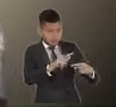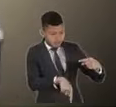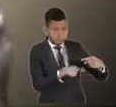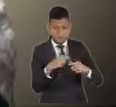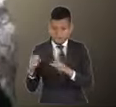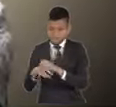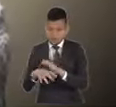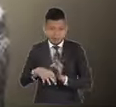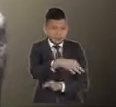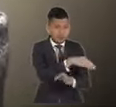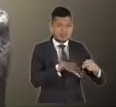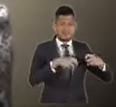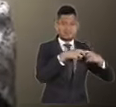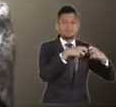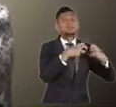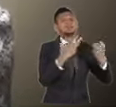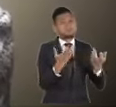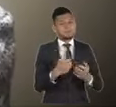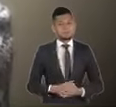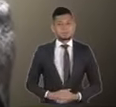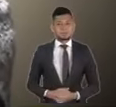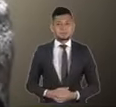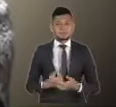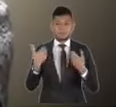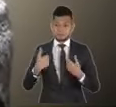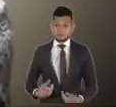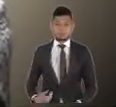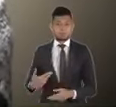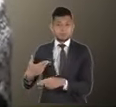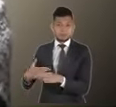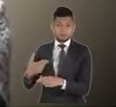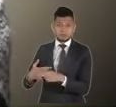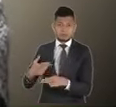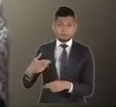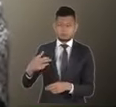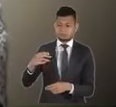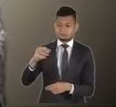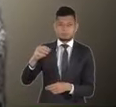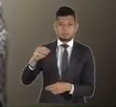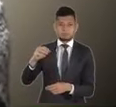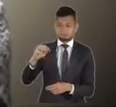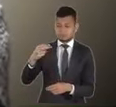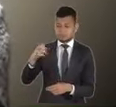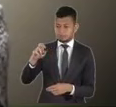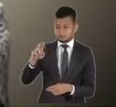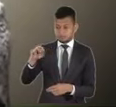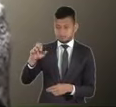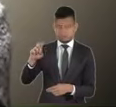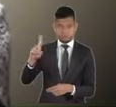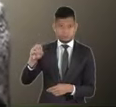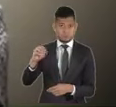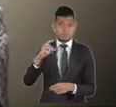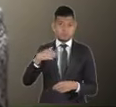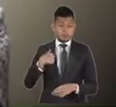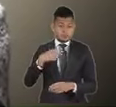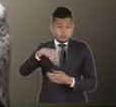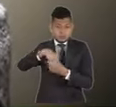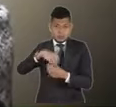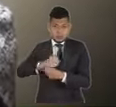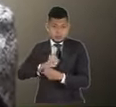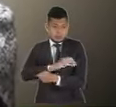es Edwin René Maté, presidente del Sindicato de Trabajadoras Agrícolas de Sumapaz. Nuestro compromiso con el